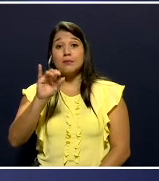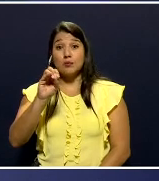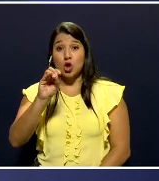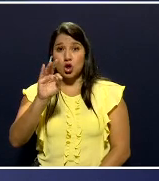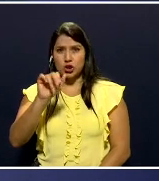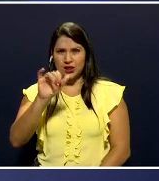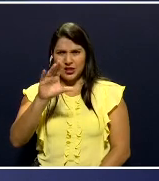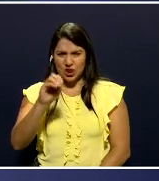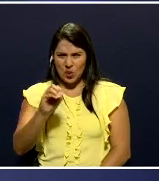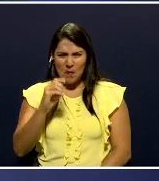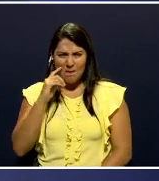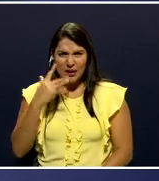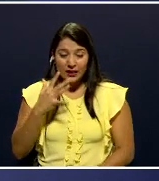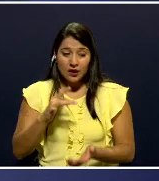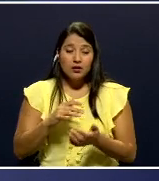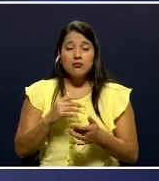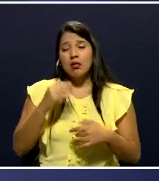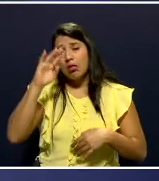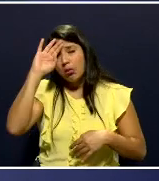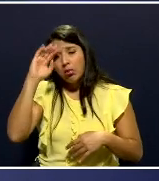la capacidad de aprender?